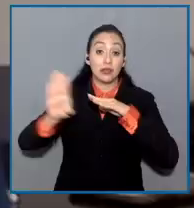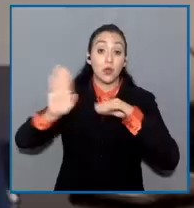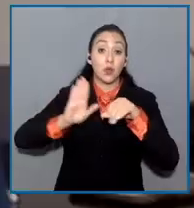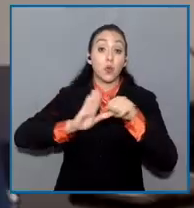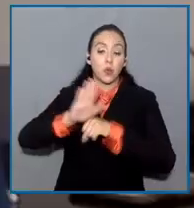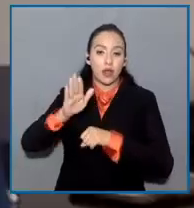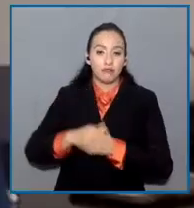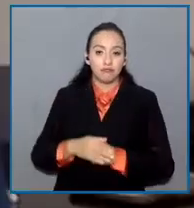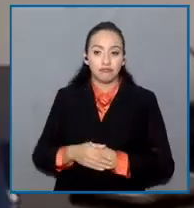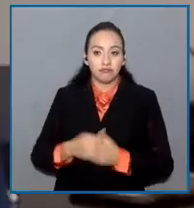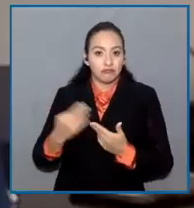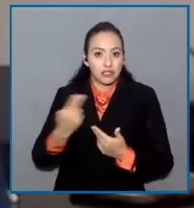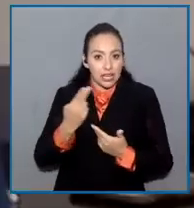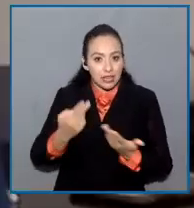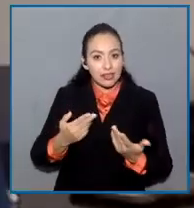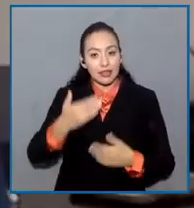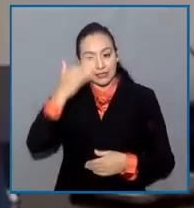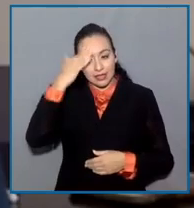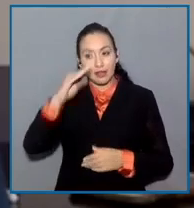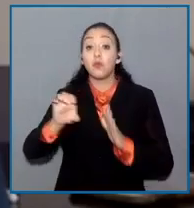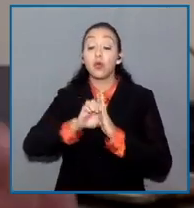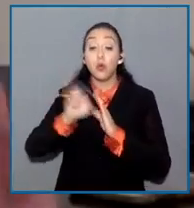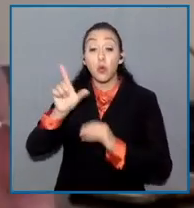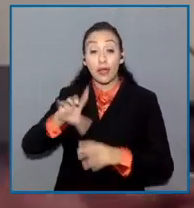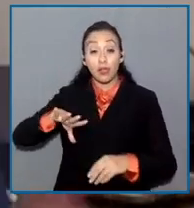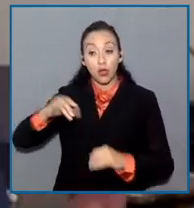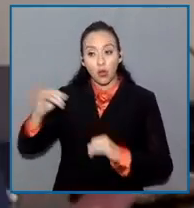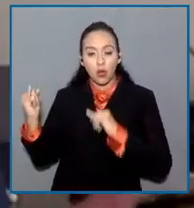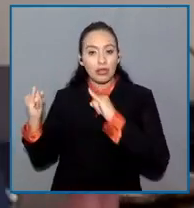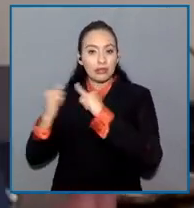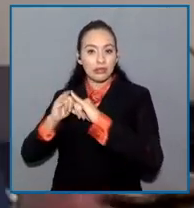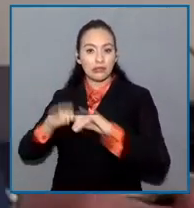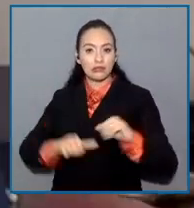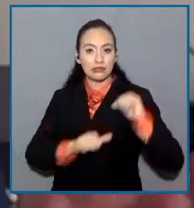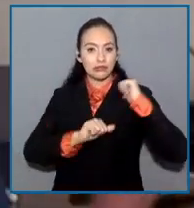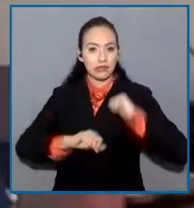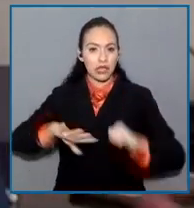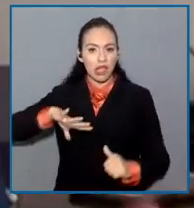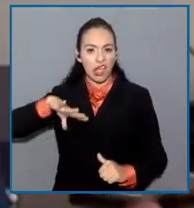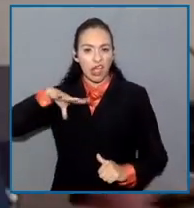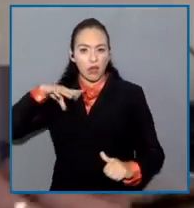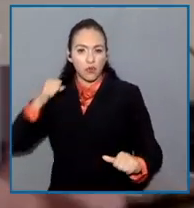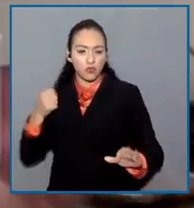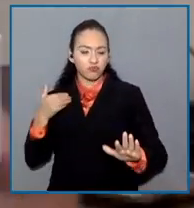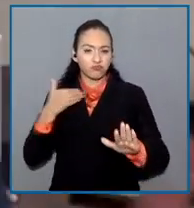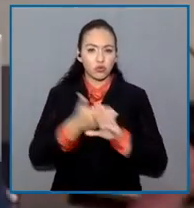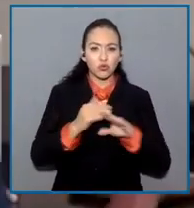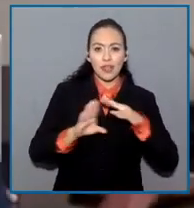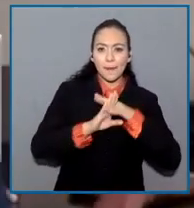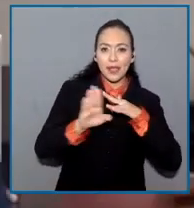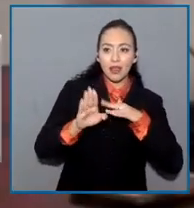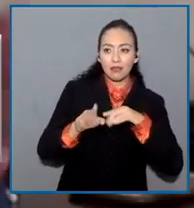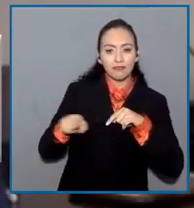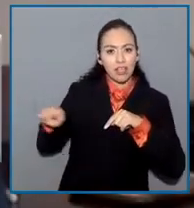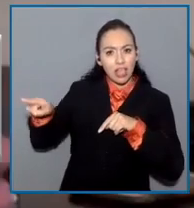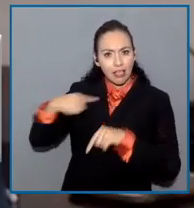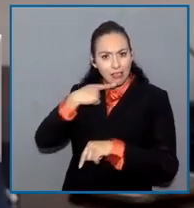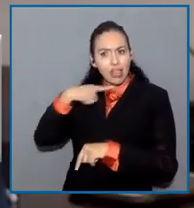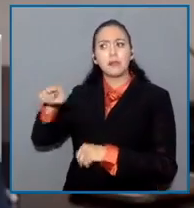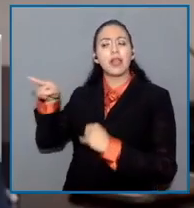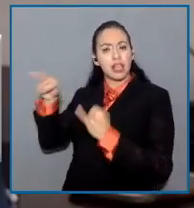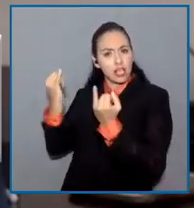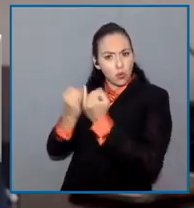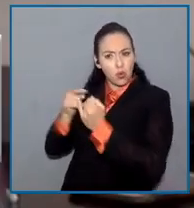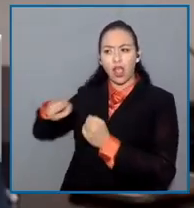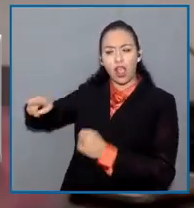de autoridades. Litigar cuestiones de migración es bien complejo y cuestiones de asilo porque nos